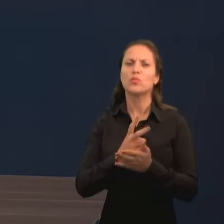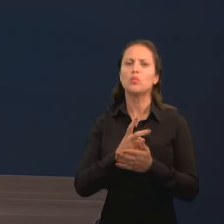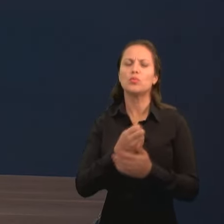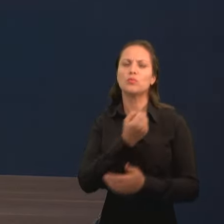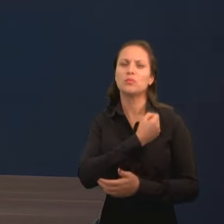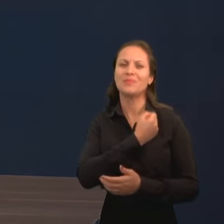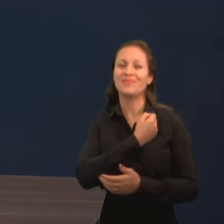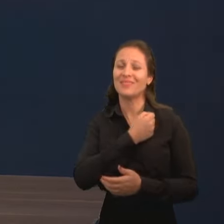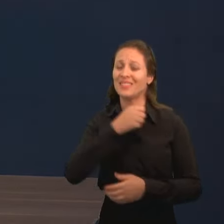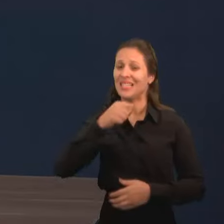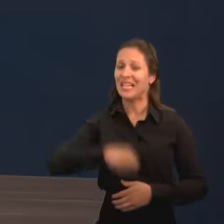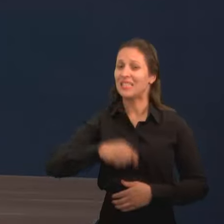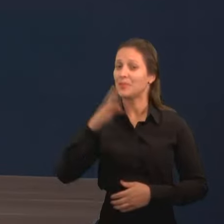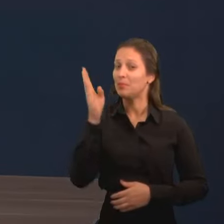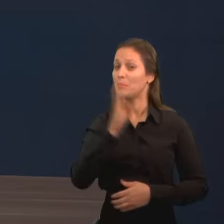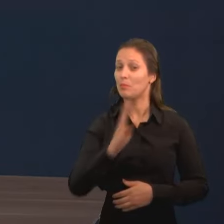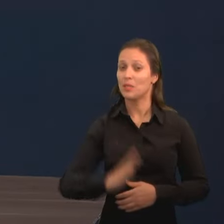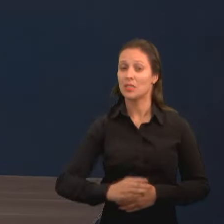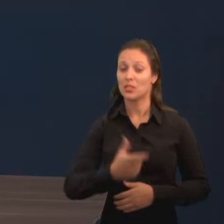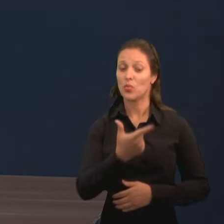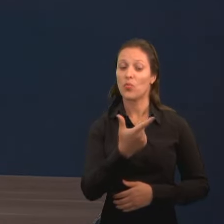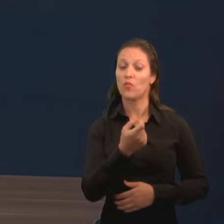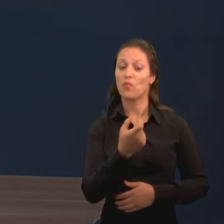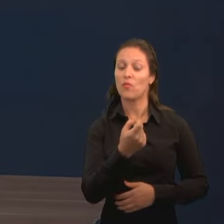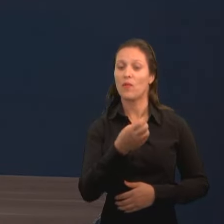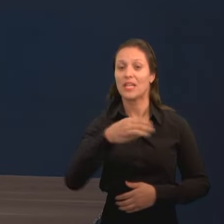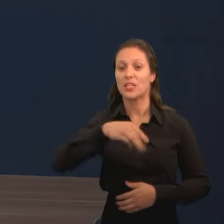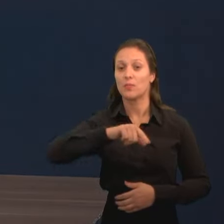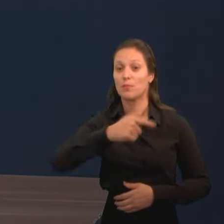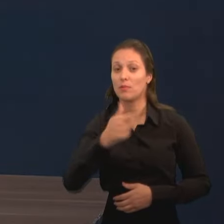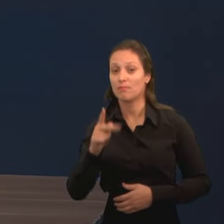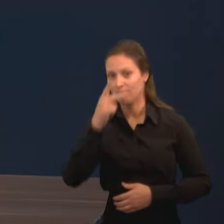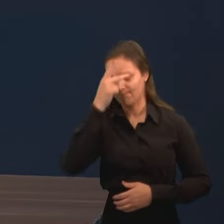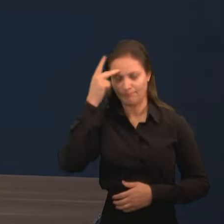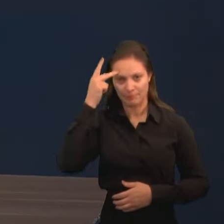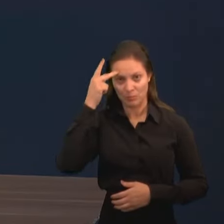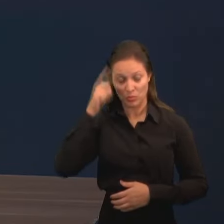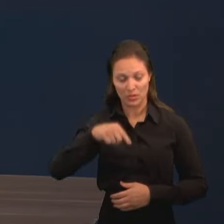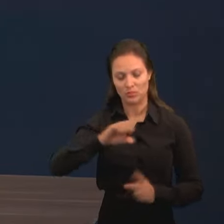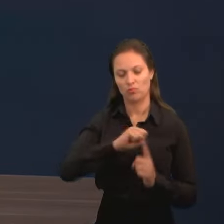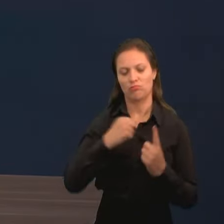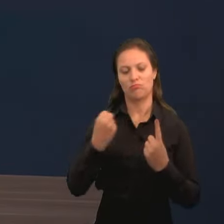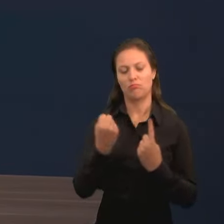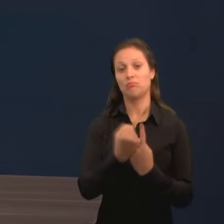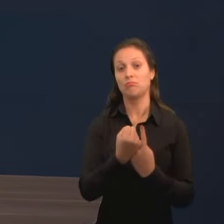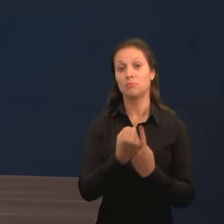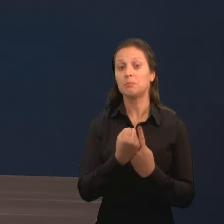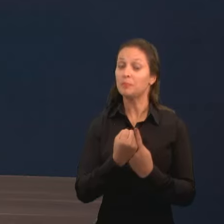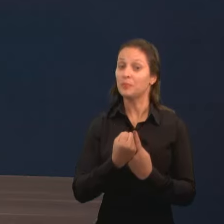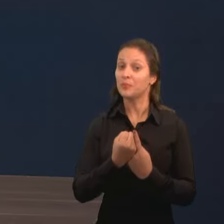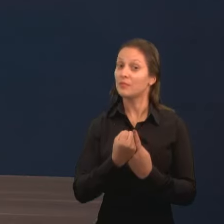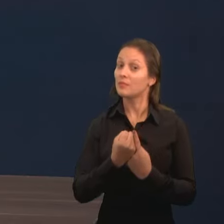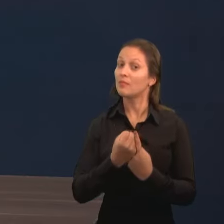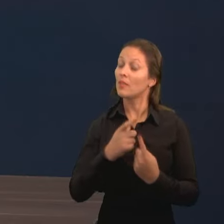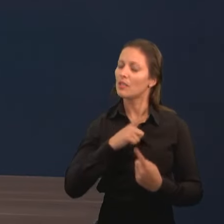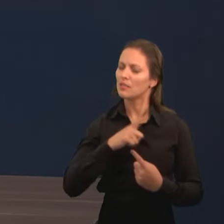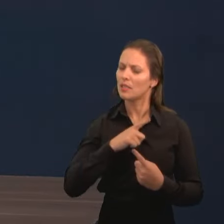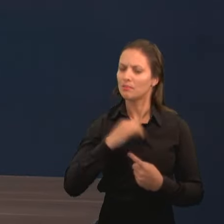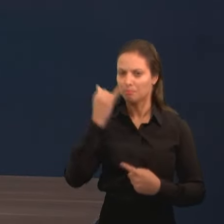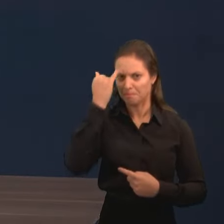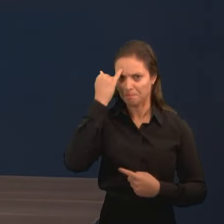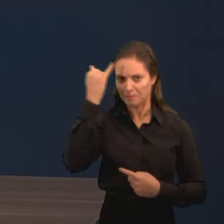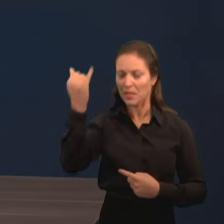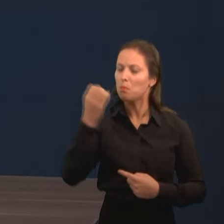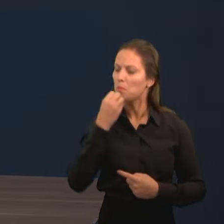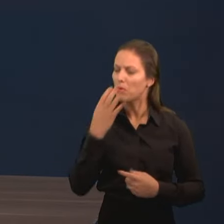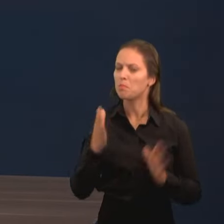de Brasil, con 220 millones de personas. en la sociedad. Yo quiero concluir diciendo que las buenas